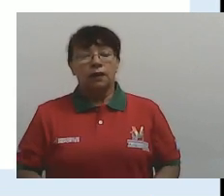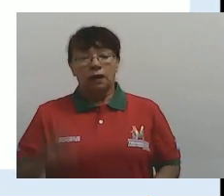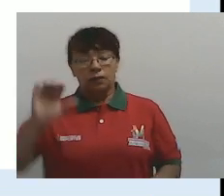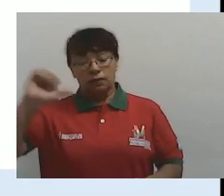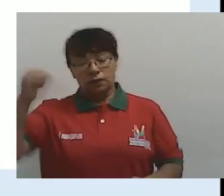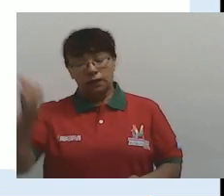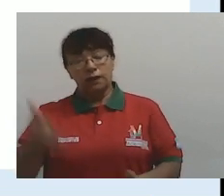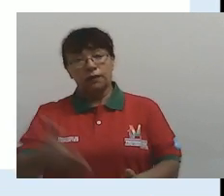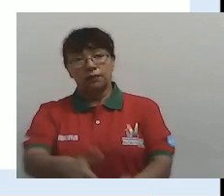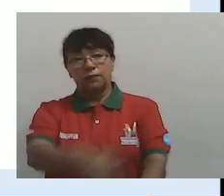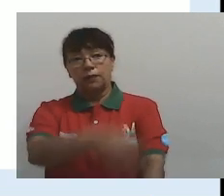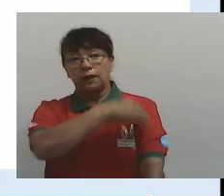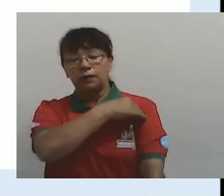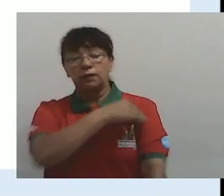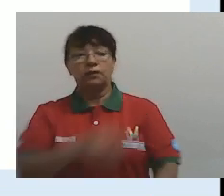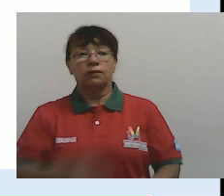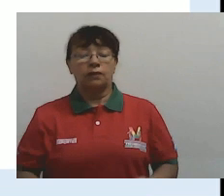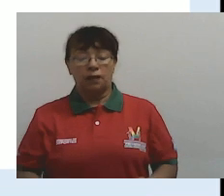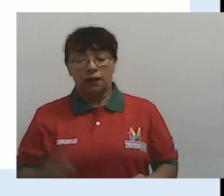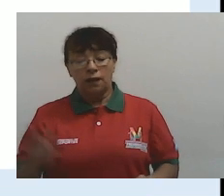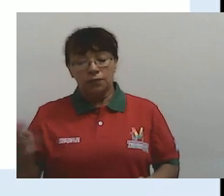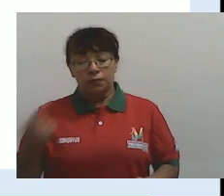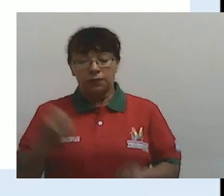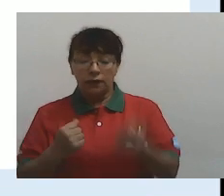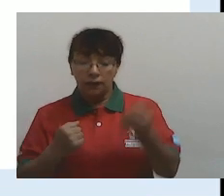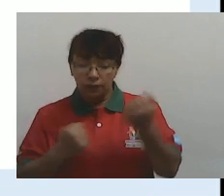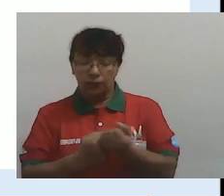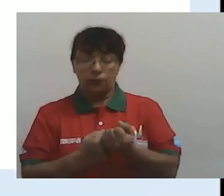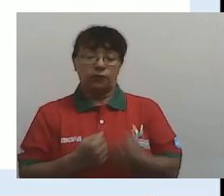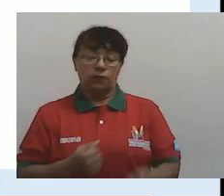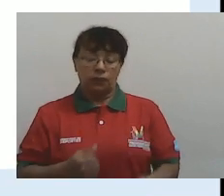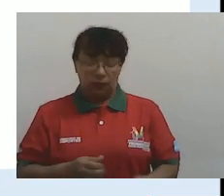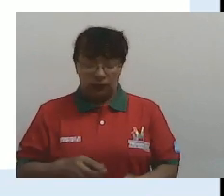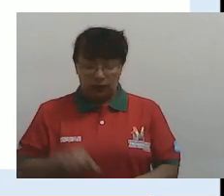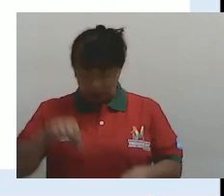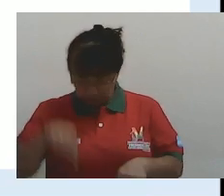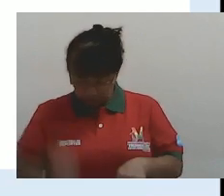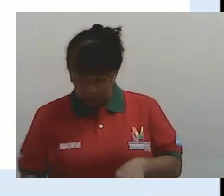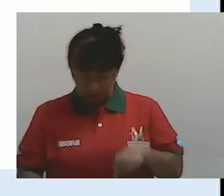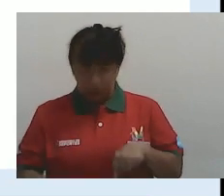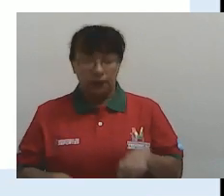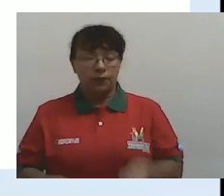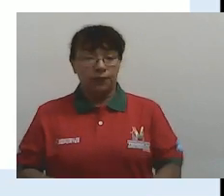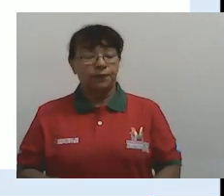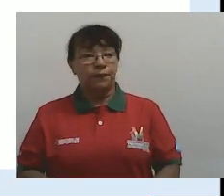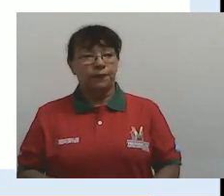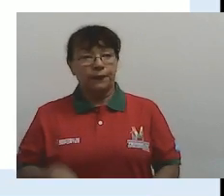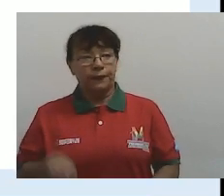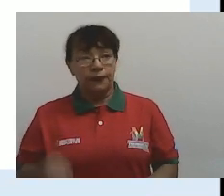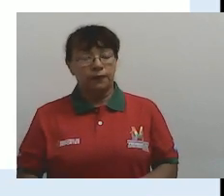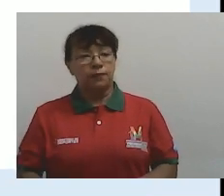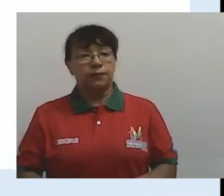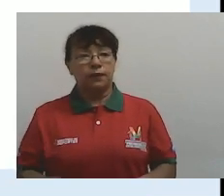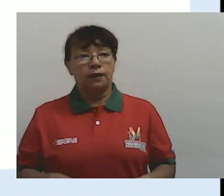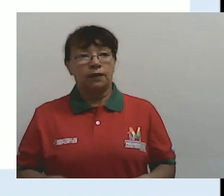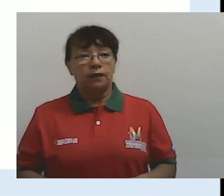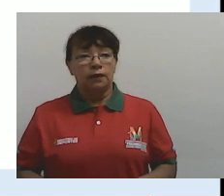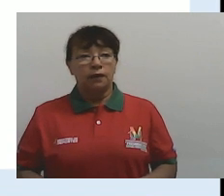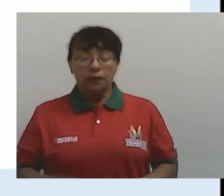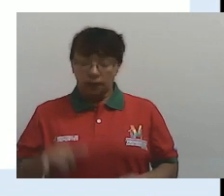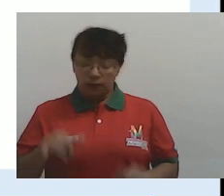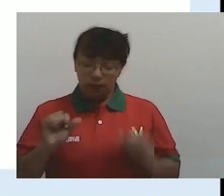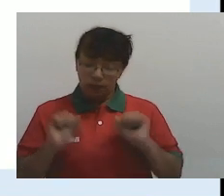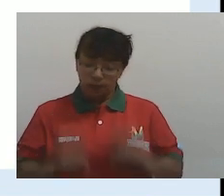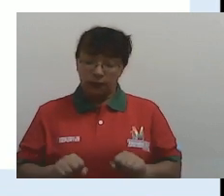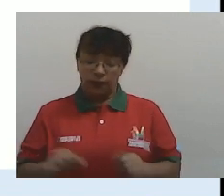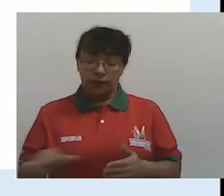hacer el primer apoyo, el primer rechazo del pie, ¿está? Ese pie, ese rechazo puede ser igual que en